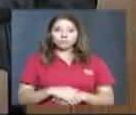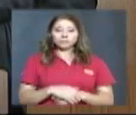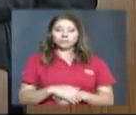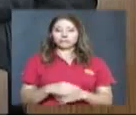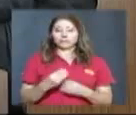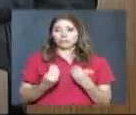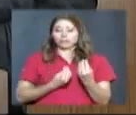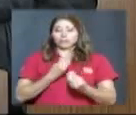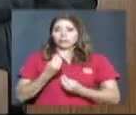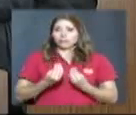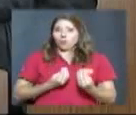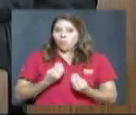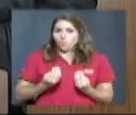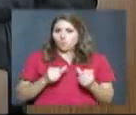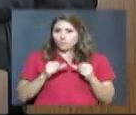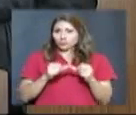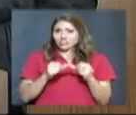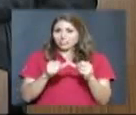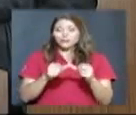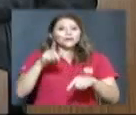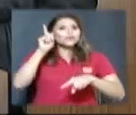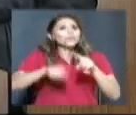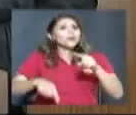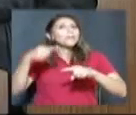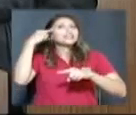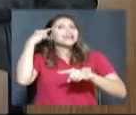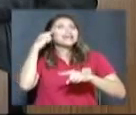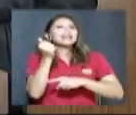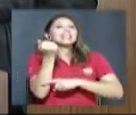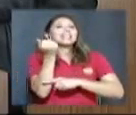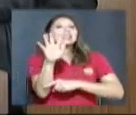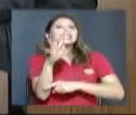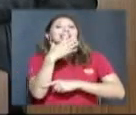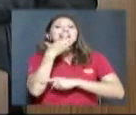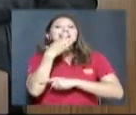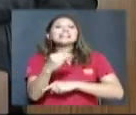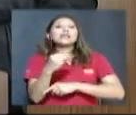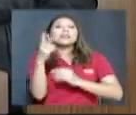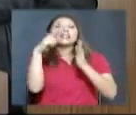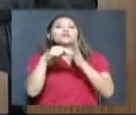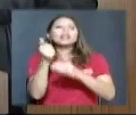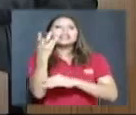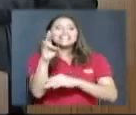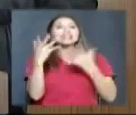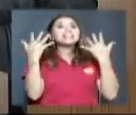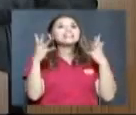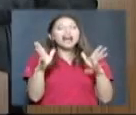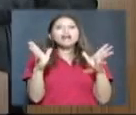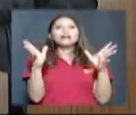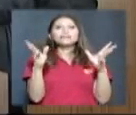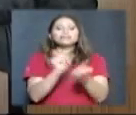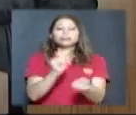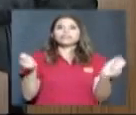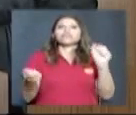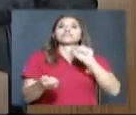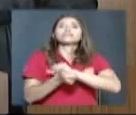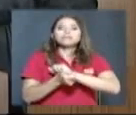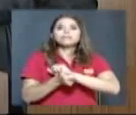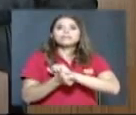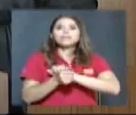vamos siguiendo, el 15 de diciembre de 2017 existe el apagón analógico en Costa Rica. Es imposible, porque no hemos